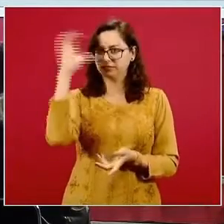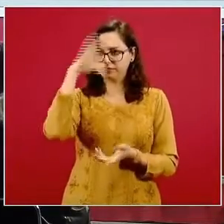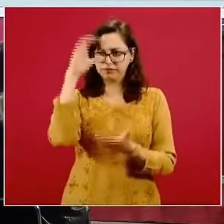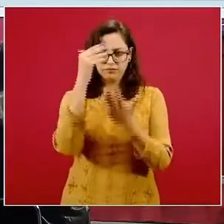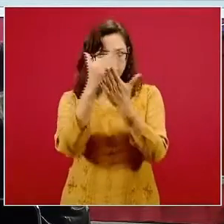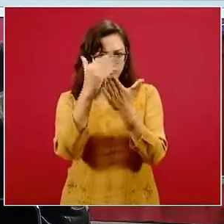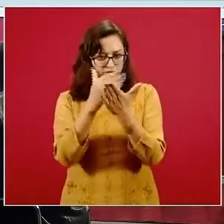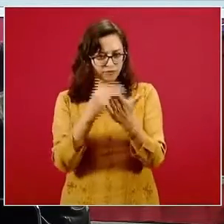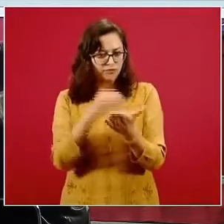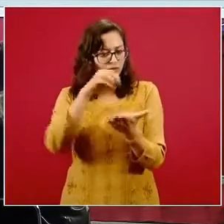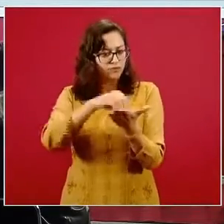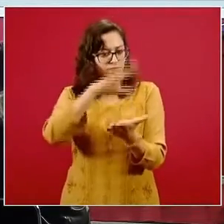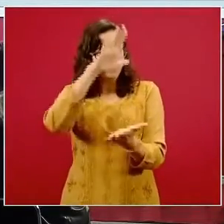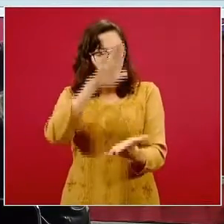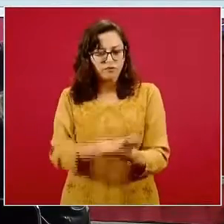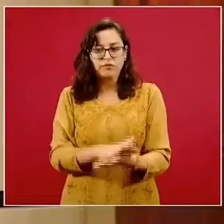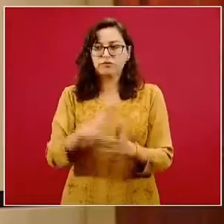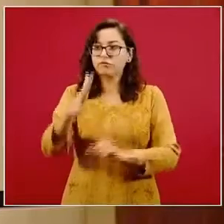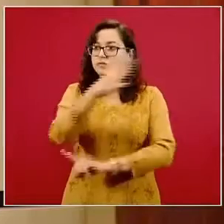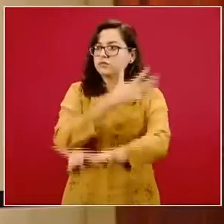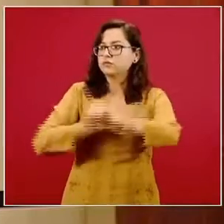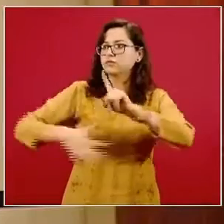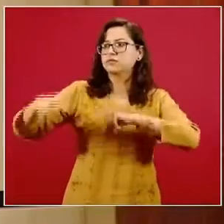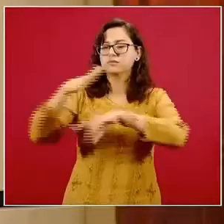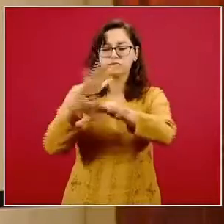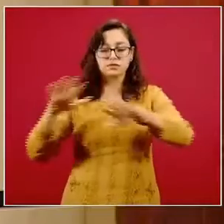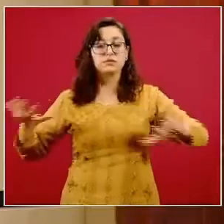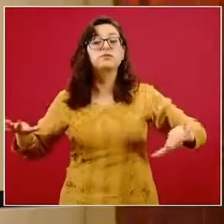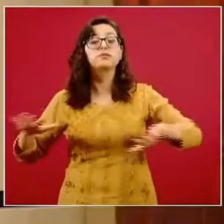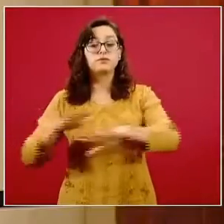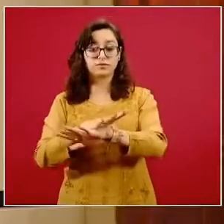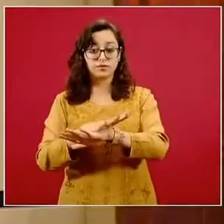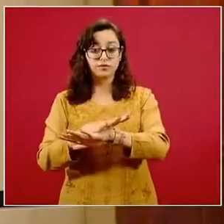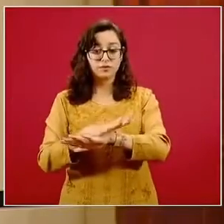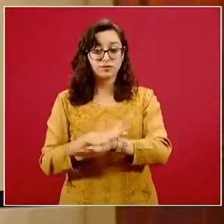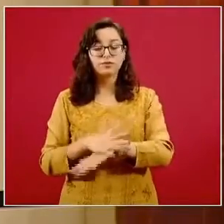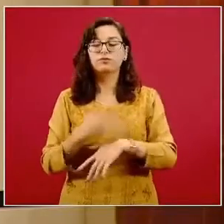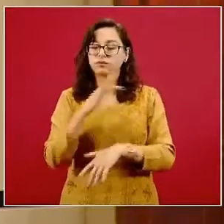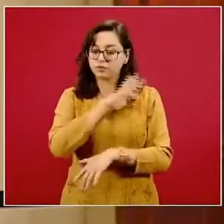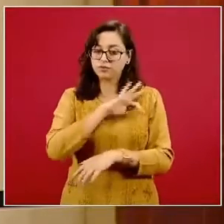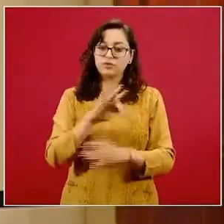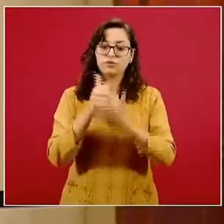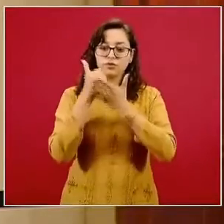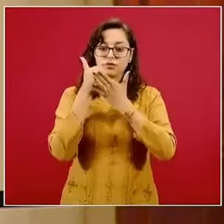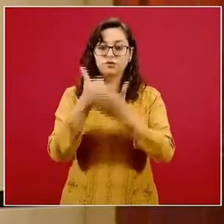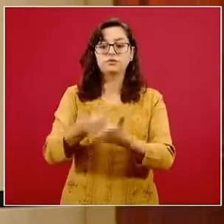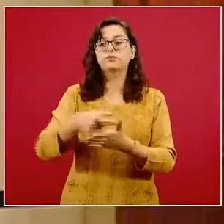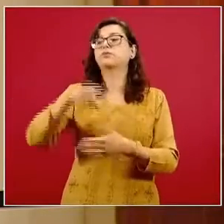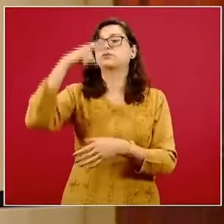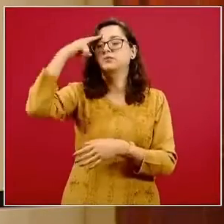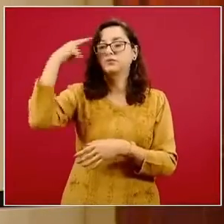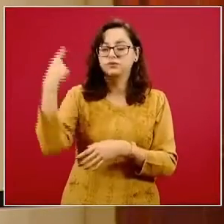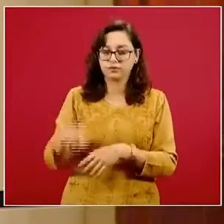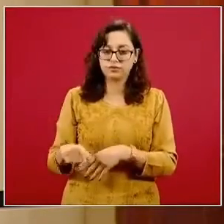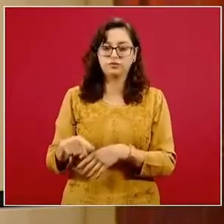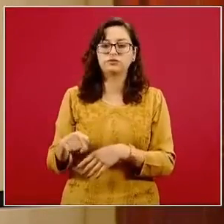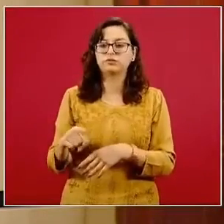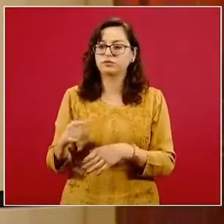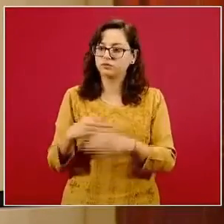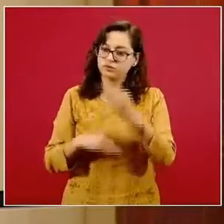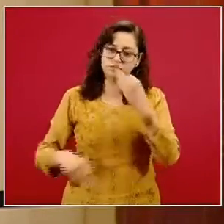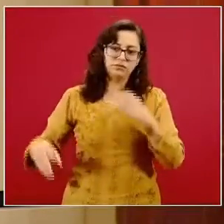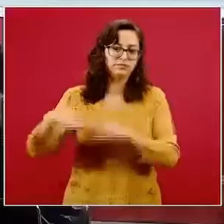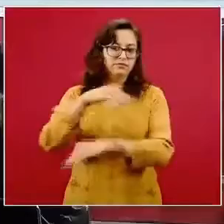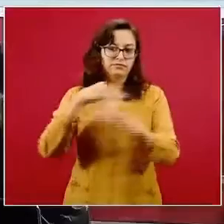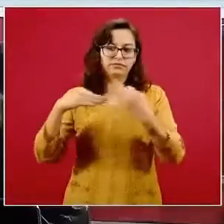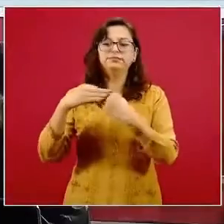de esta realidad y que realmente contribuya al cambio acorde con todos los principios que